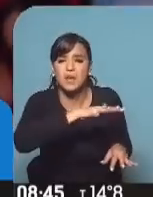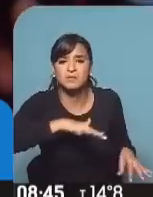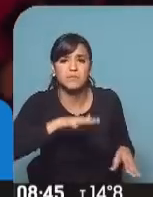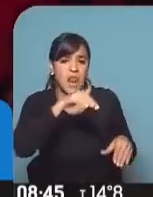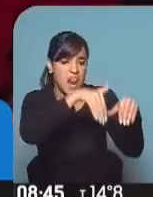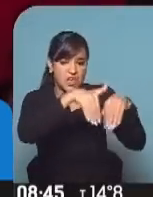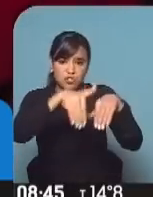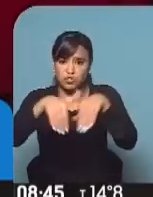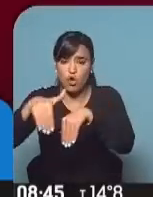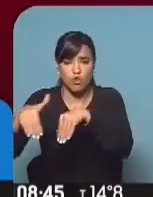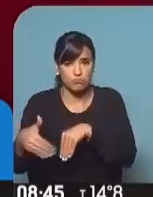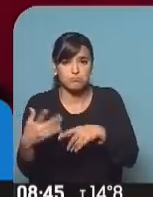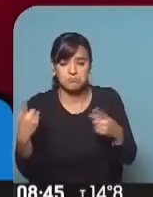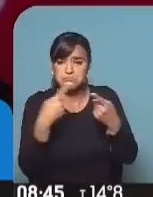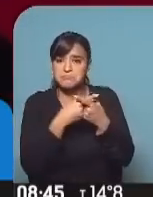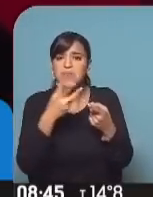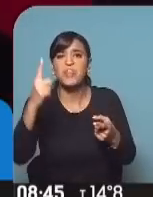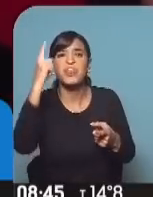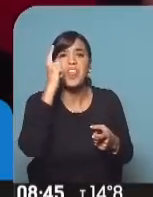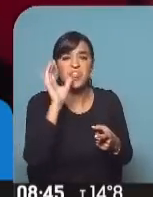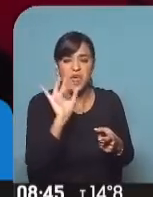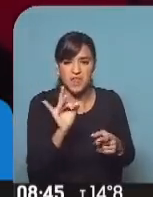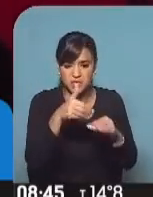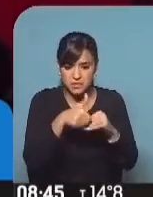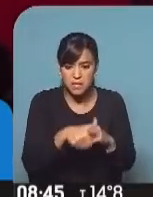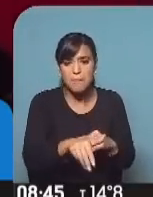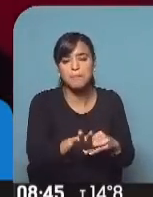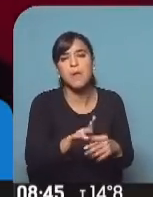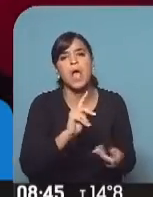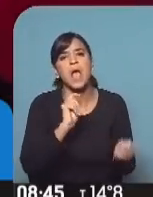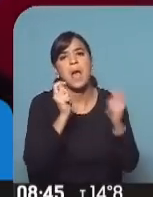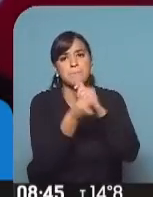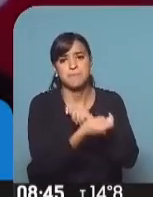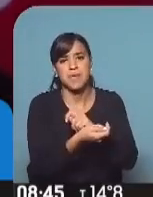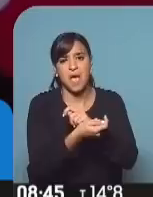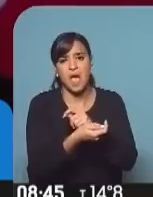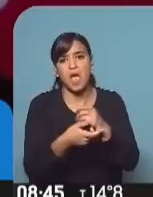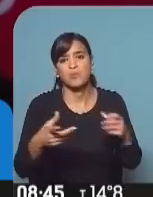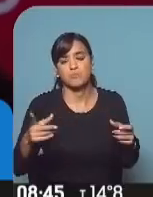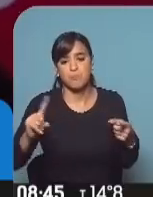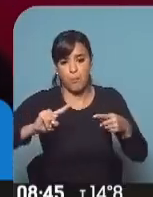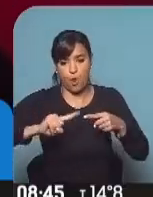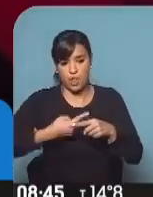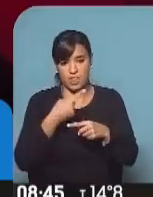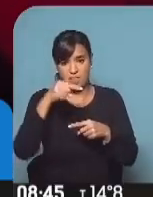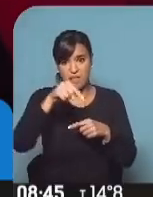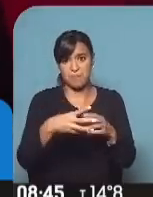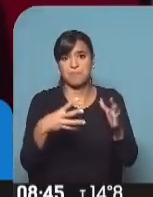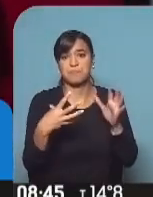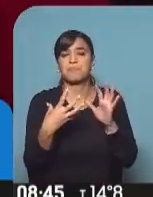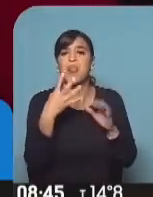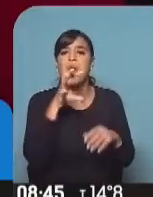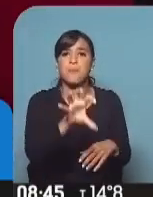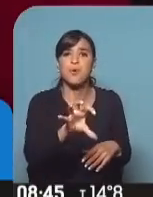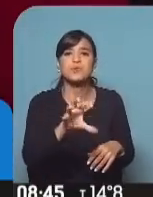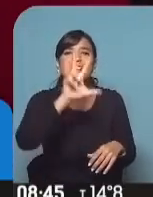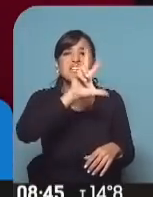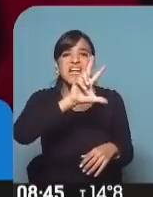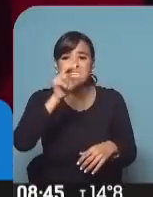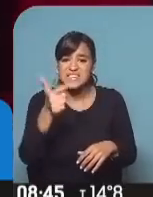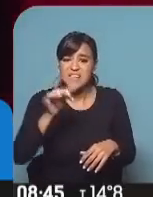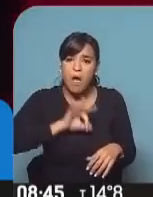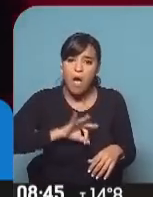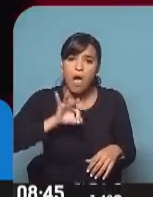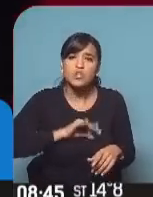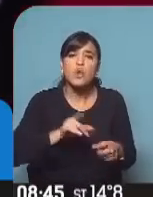las elecciones y creo que a partir del 10 de diciembre va a cambiar el signo político político en la provincia después de 36 años de un mismo